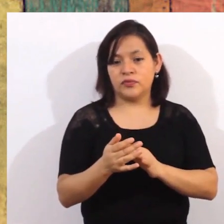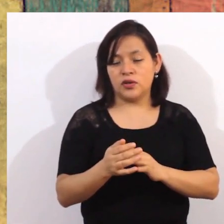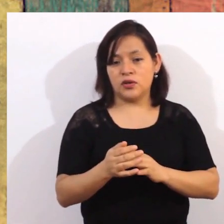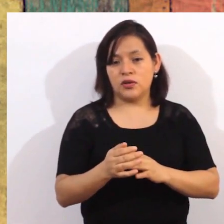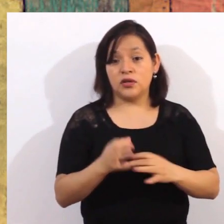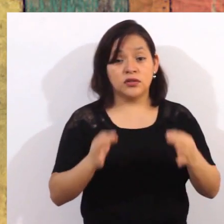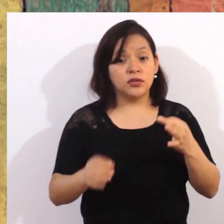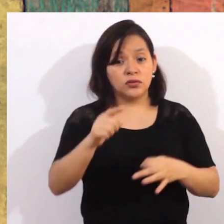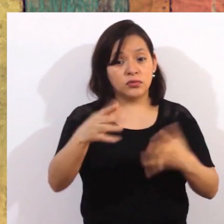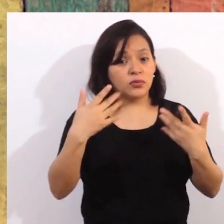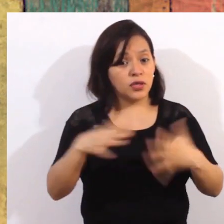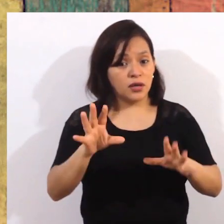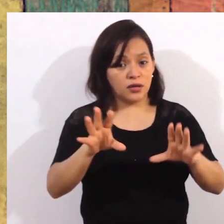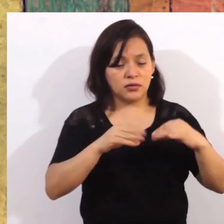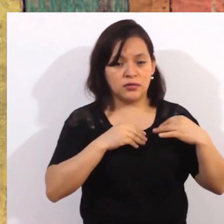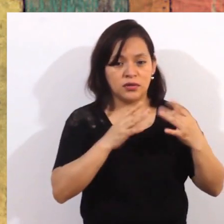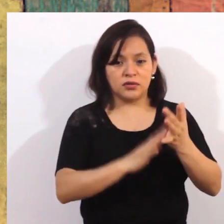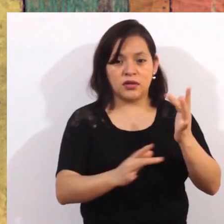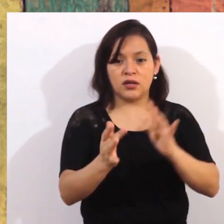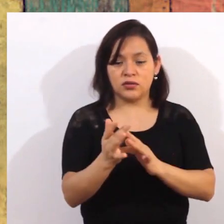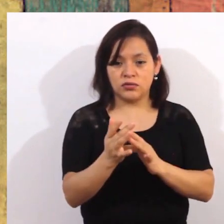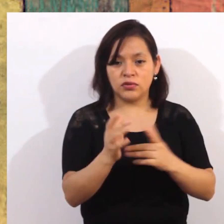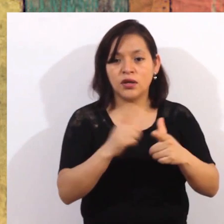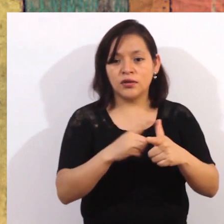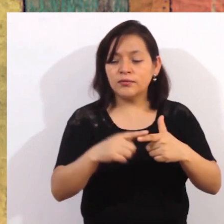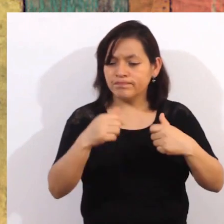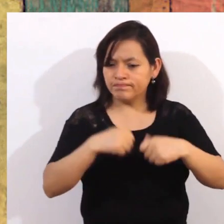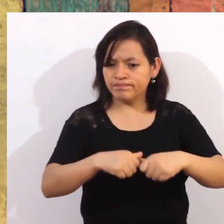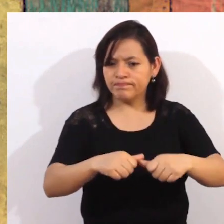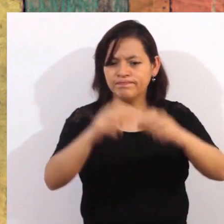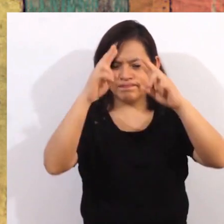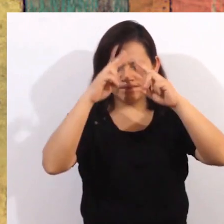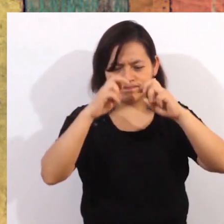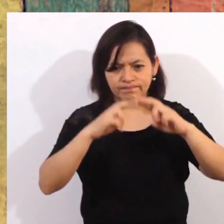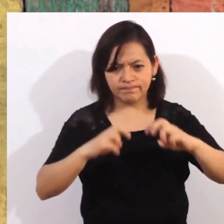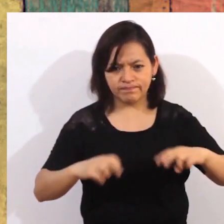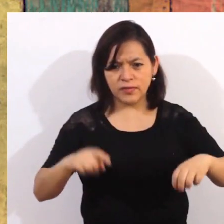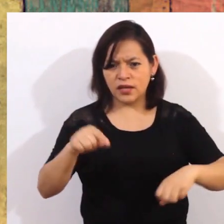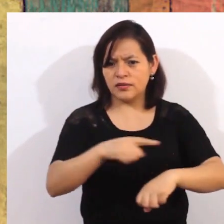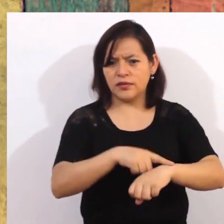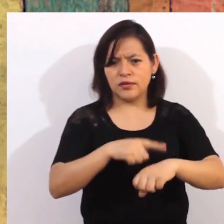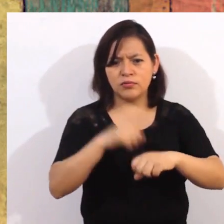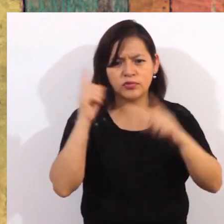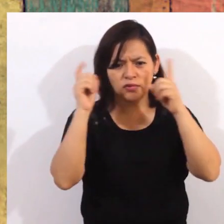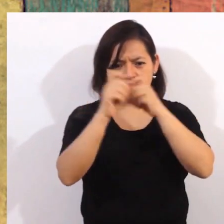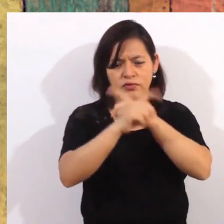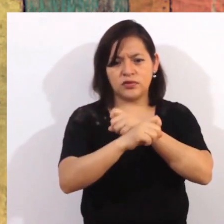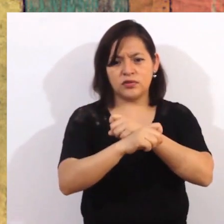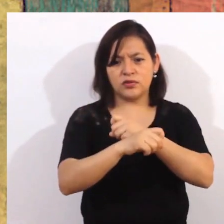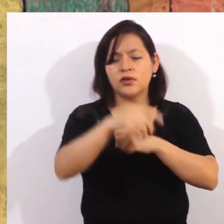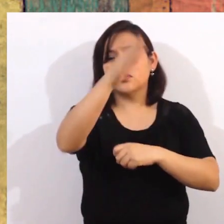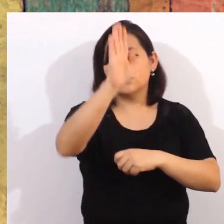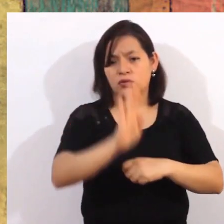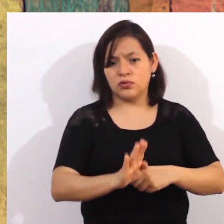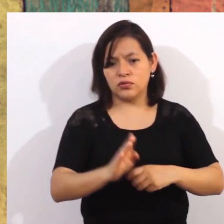crees en Cristo Jesús, considera estas cosas. En un tiempo aún todavía difícil de pandemia, Él controla tu vida, tu casa,